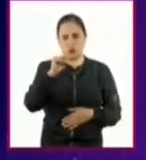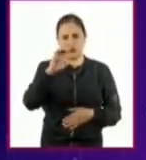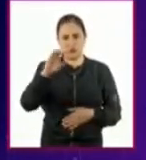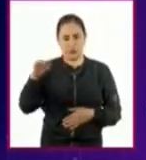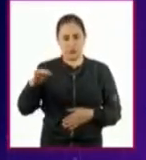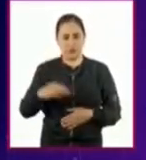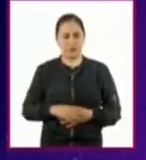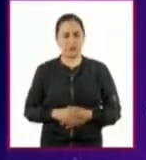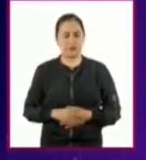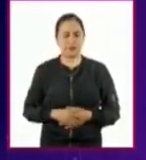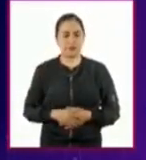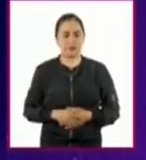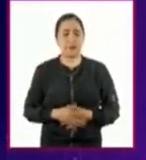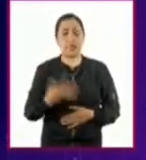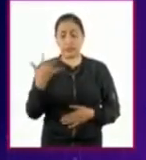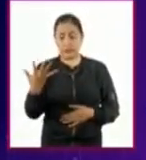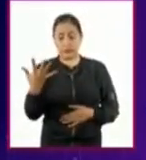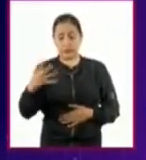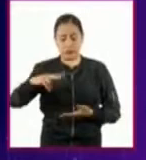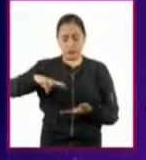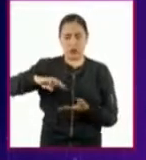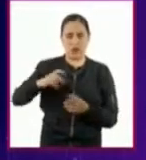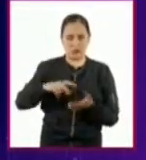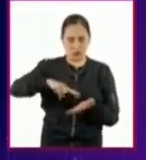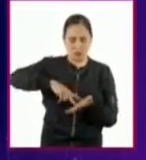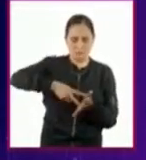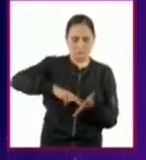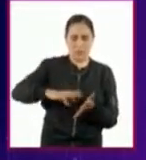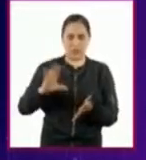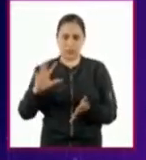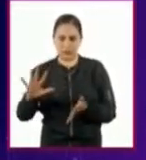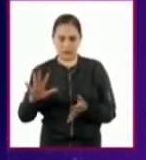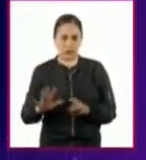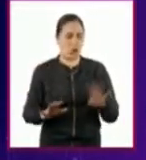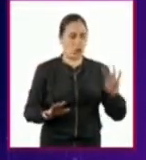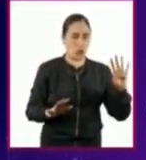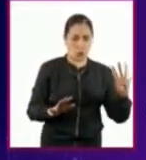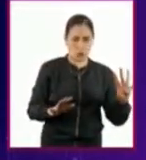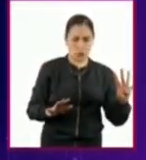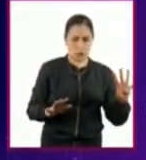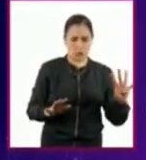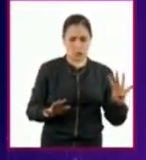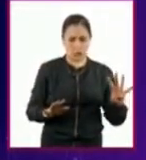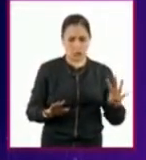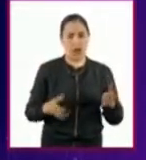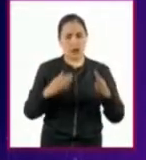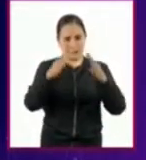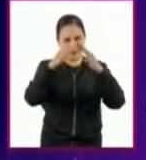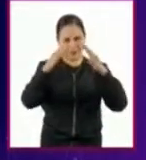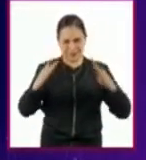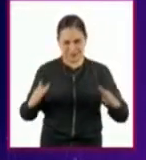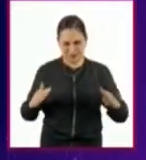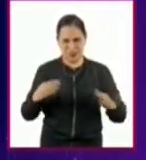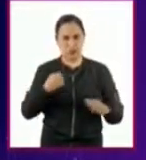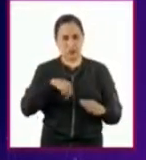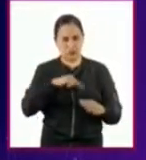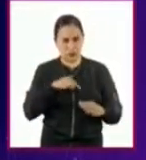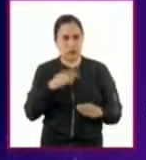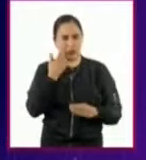La abertura del compás de 5 y 4 centímetros representa los otros lados del triángulo que intentamos